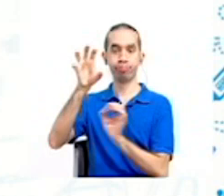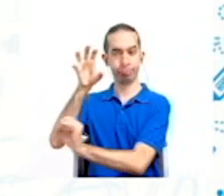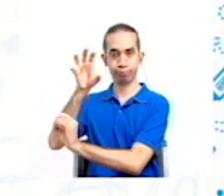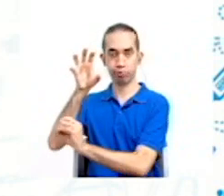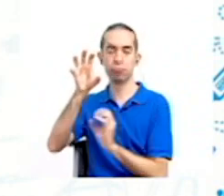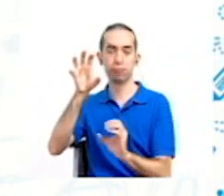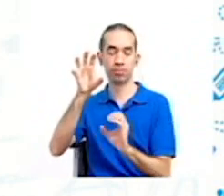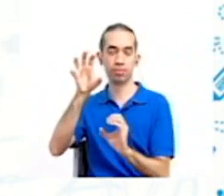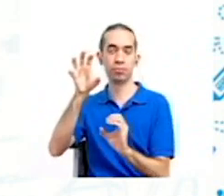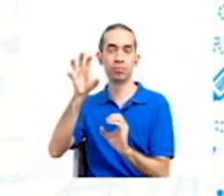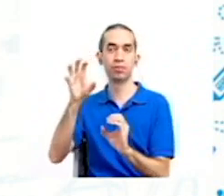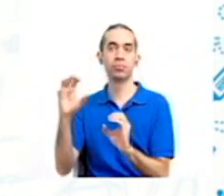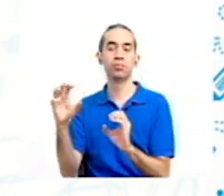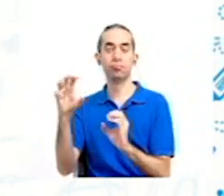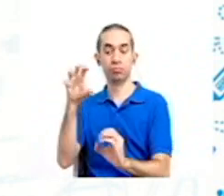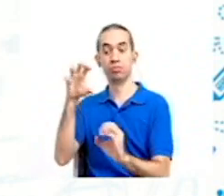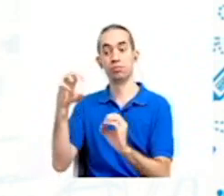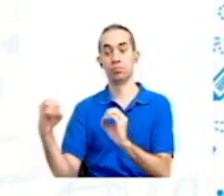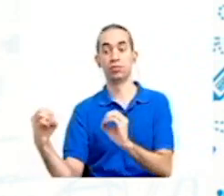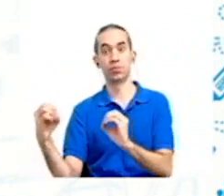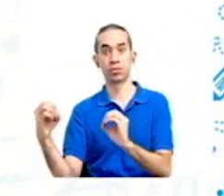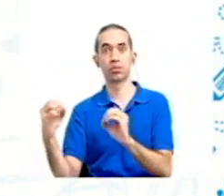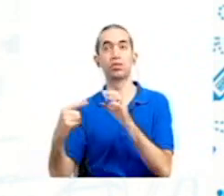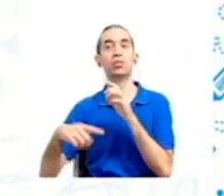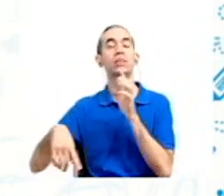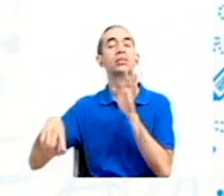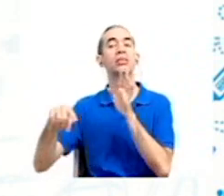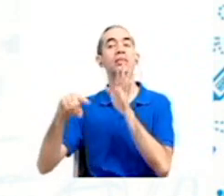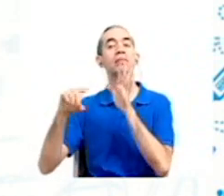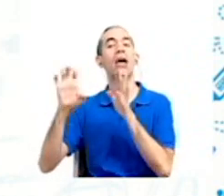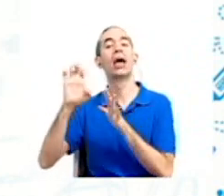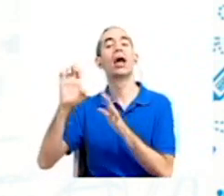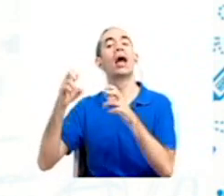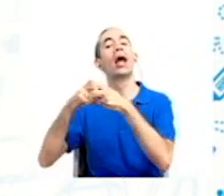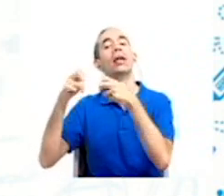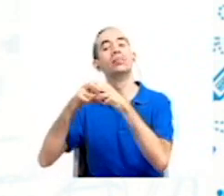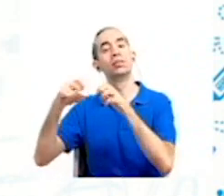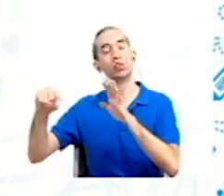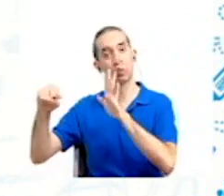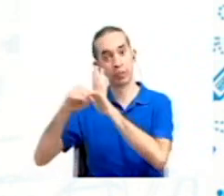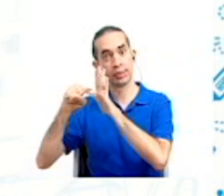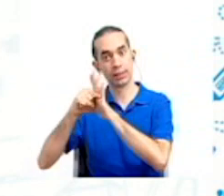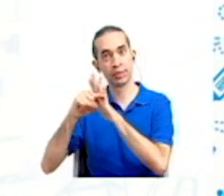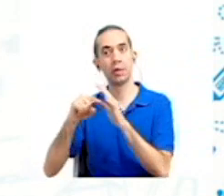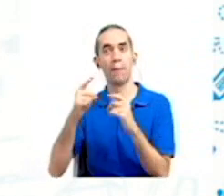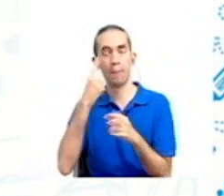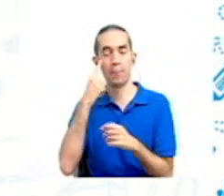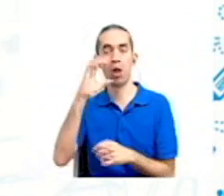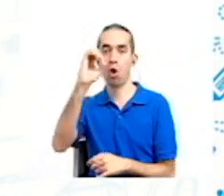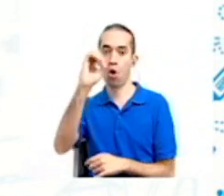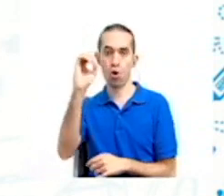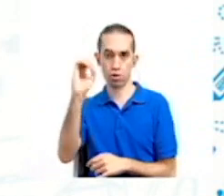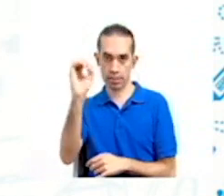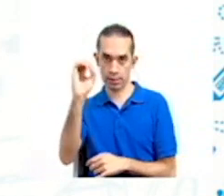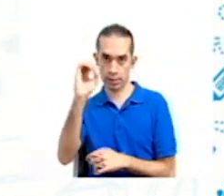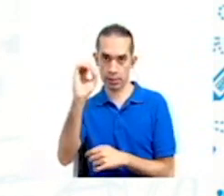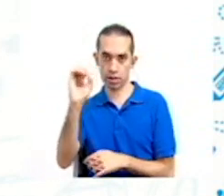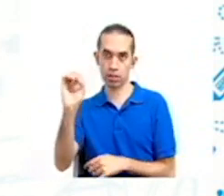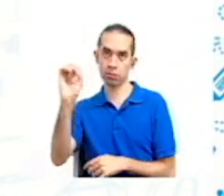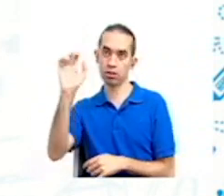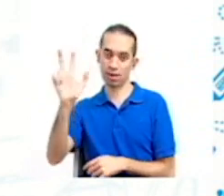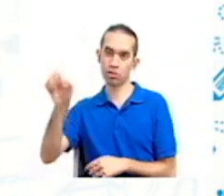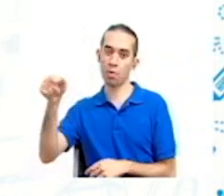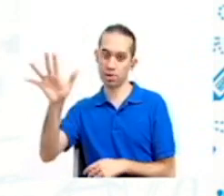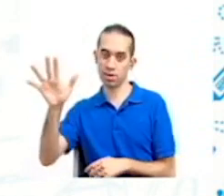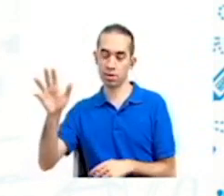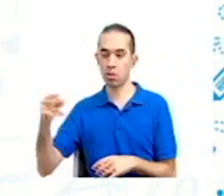vemos los valores de las electronegatividades, son las siguientes. El oxígeno tiene una electronegatividad de 3,5